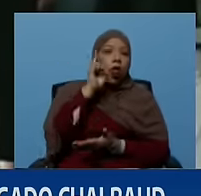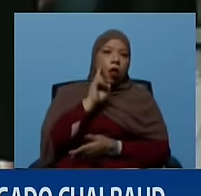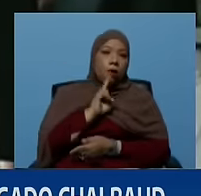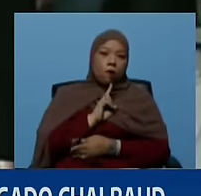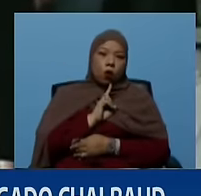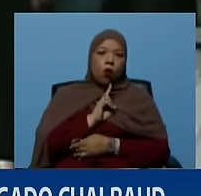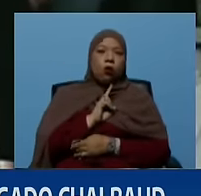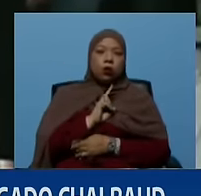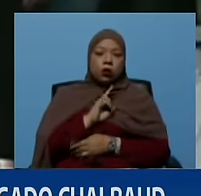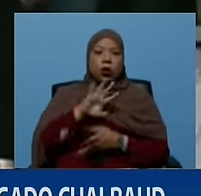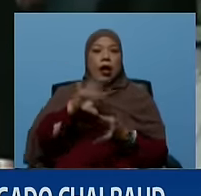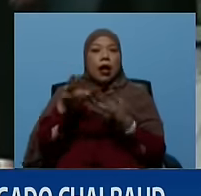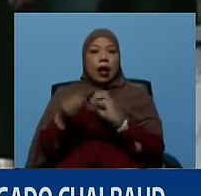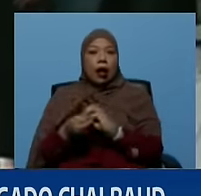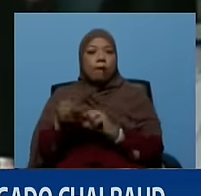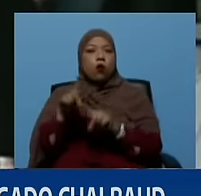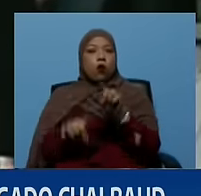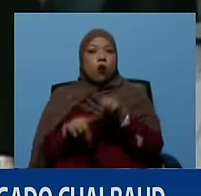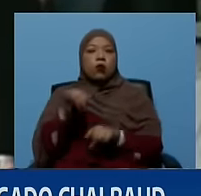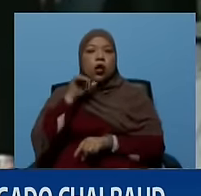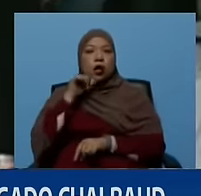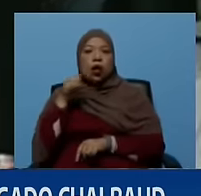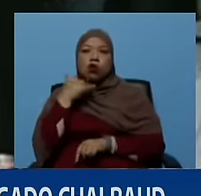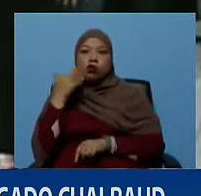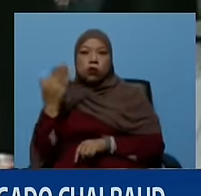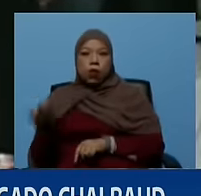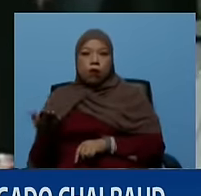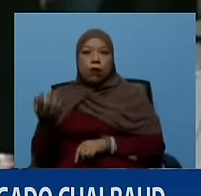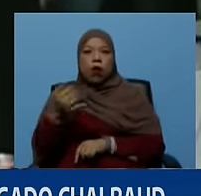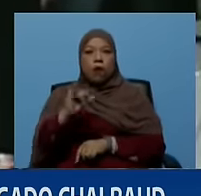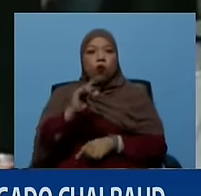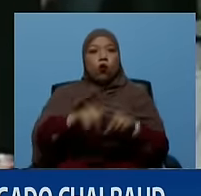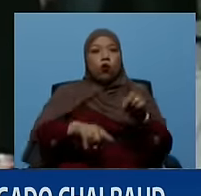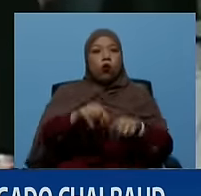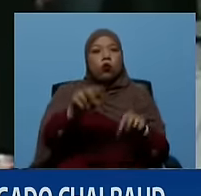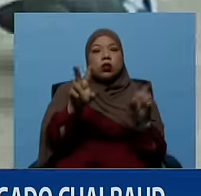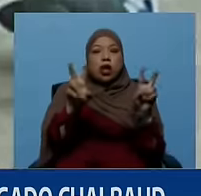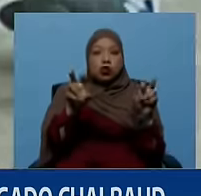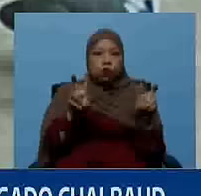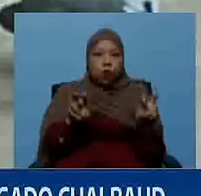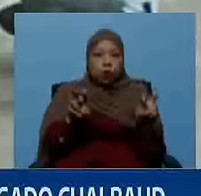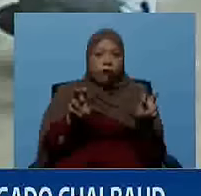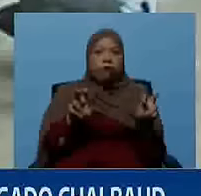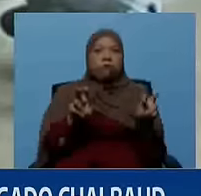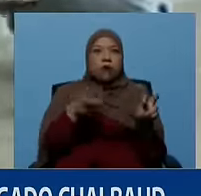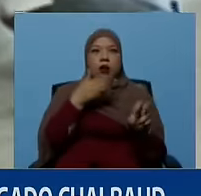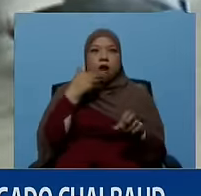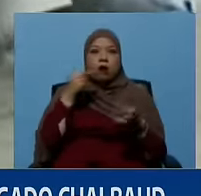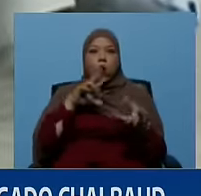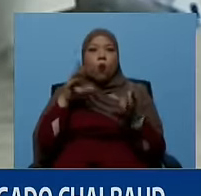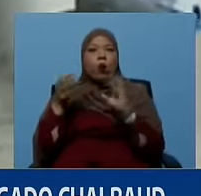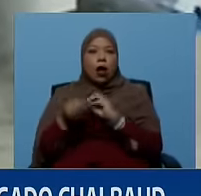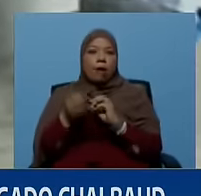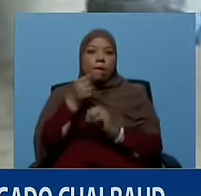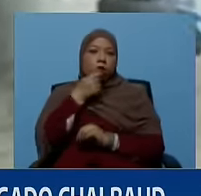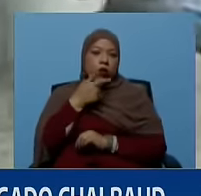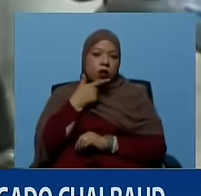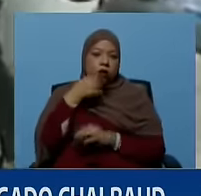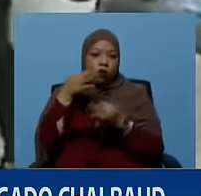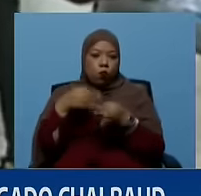y están siendo cambiados por eh materiales nuevos como bien lo dijo